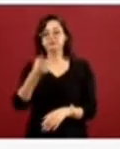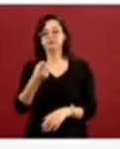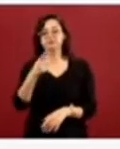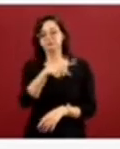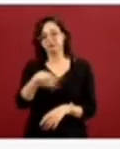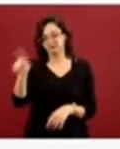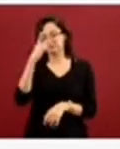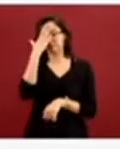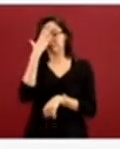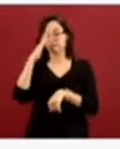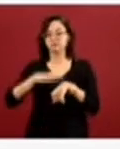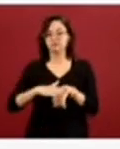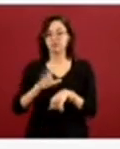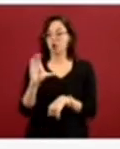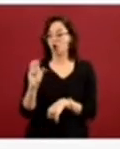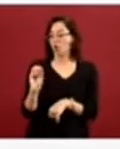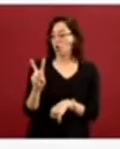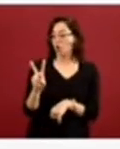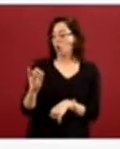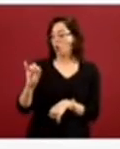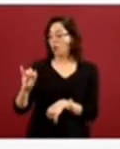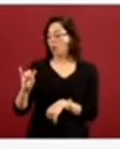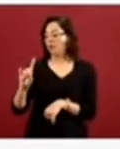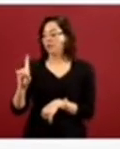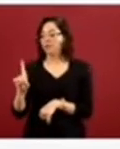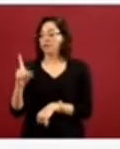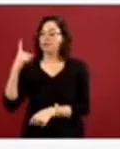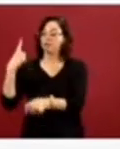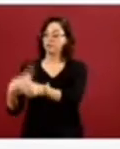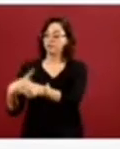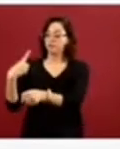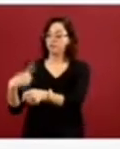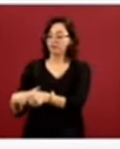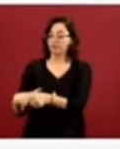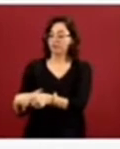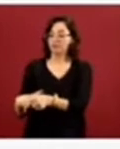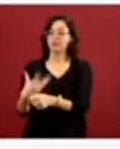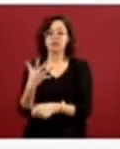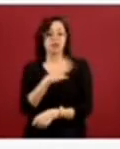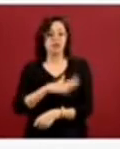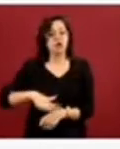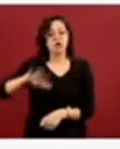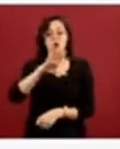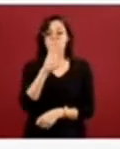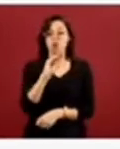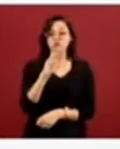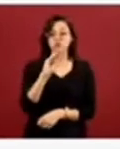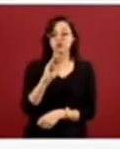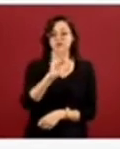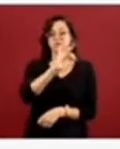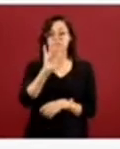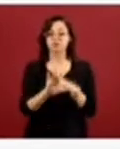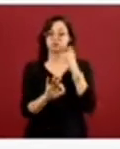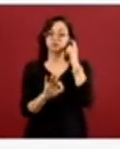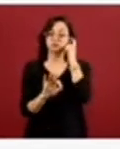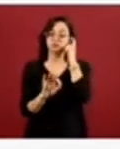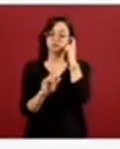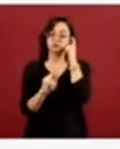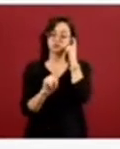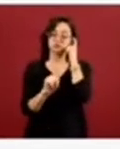memoria, COVID es una enfermedad que en 80% de los casos, como se ve ahí en la diapositiva, casi